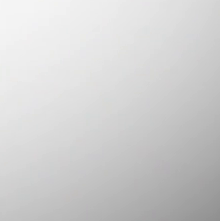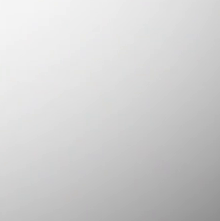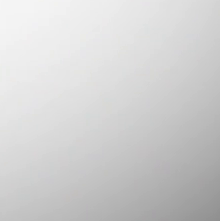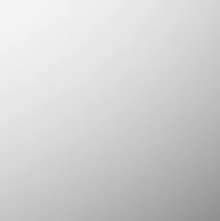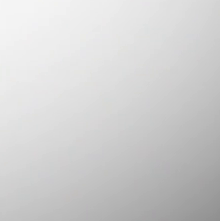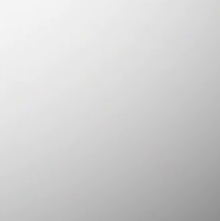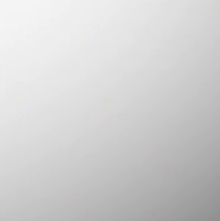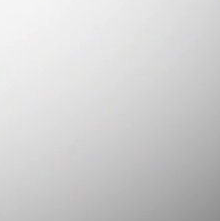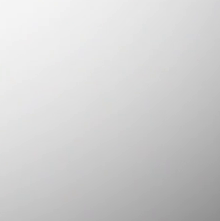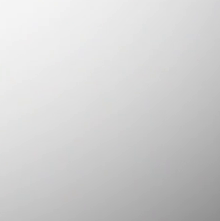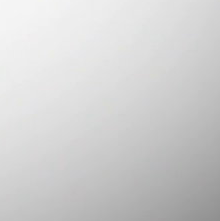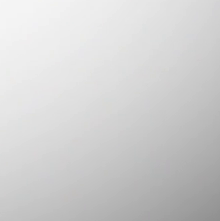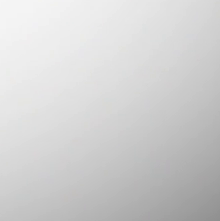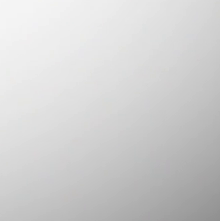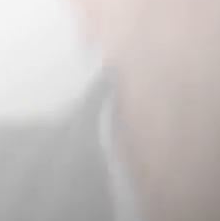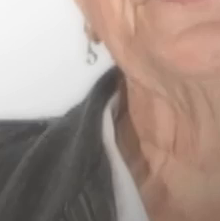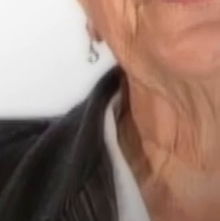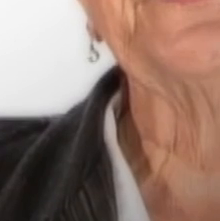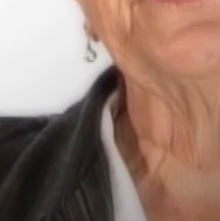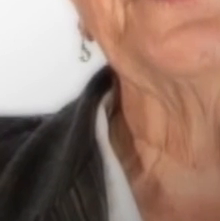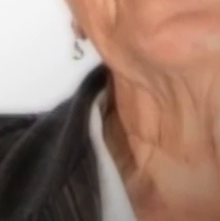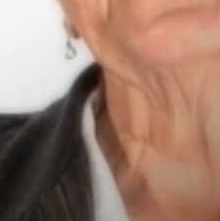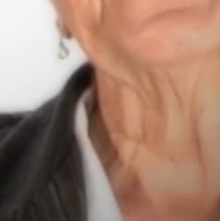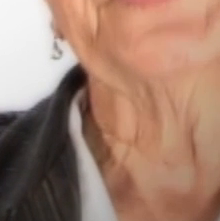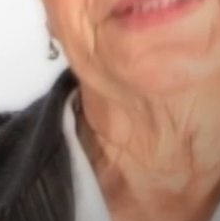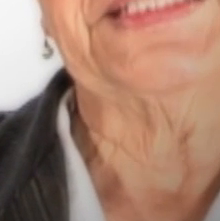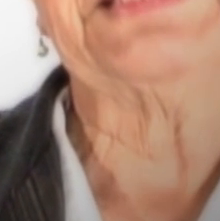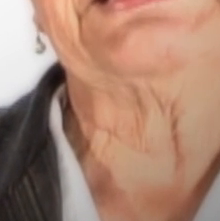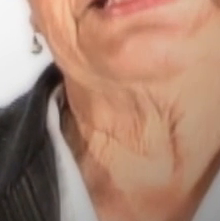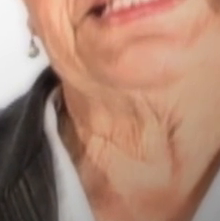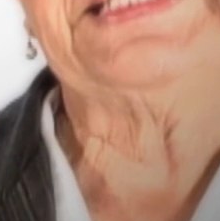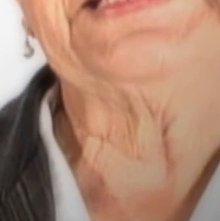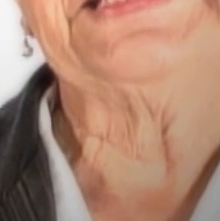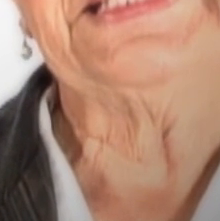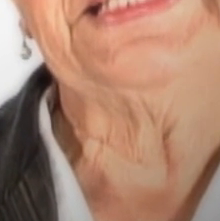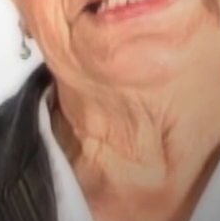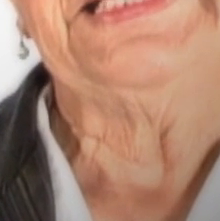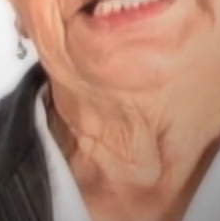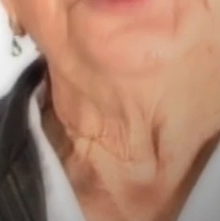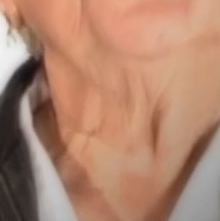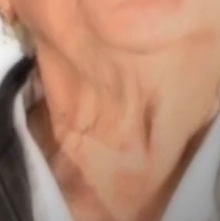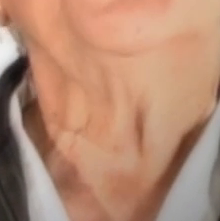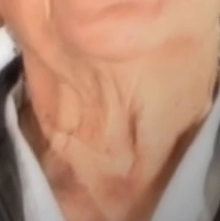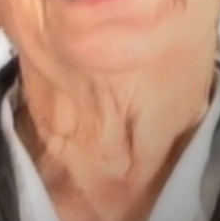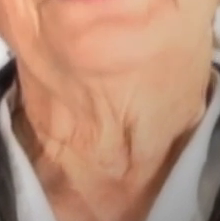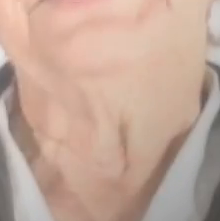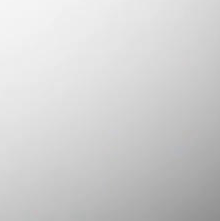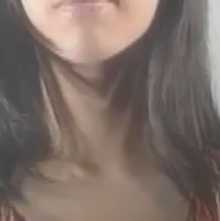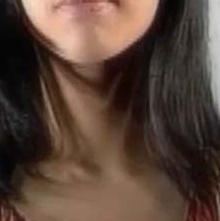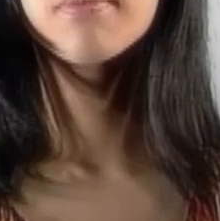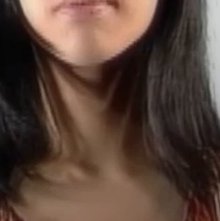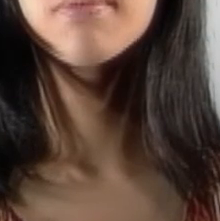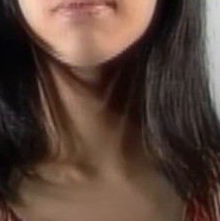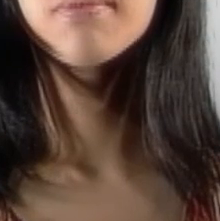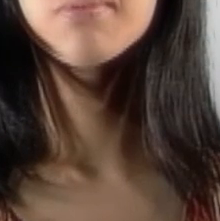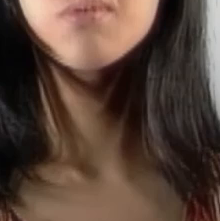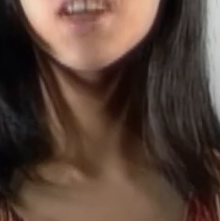permitirla. Gracias por acompañarnos en Palabra de Mujer, y quédese con Canal UCR TV Consentido.